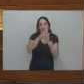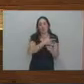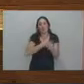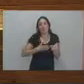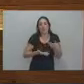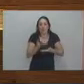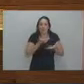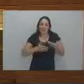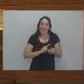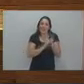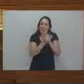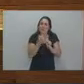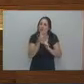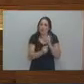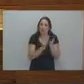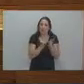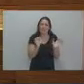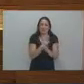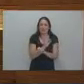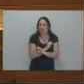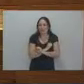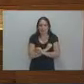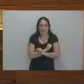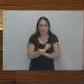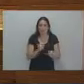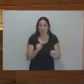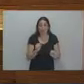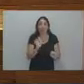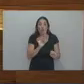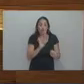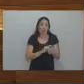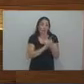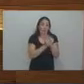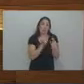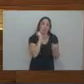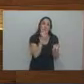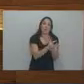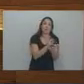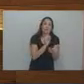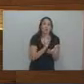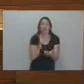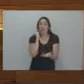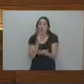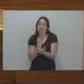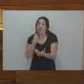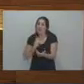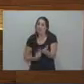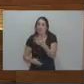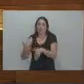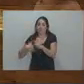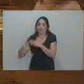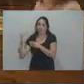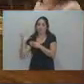cambio. Insisto, no hay confusión posible. O se apuesta por el cambio o se apuesta por lo de siempre. Y apostamos también